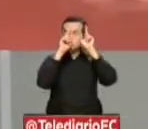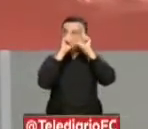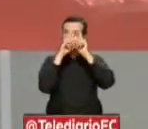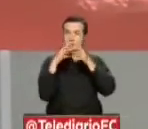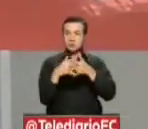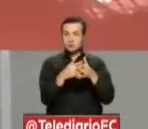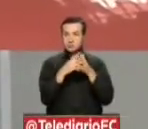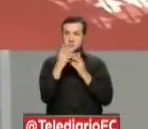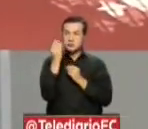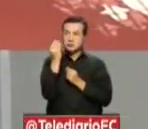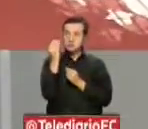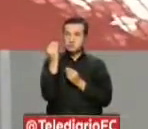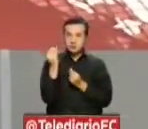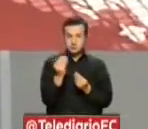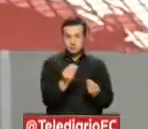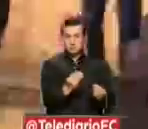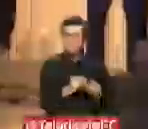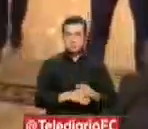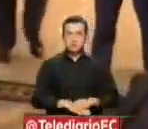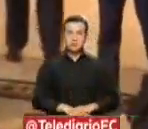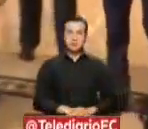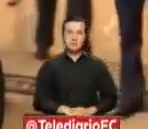busca de capitales de inversión.